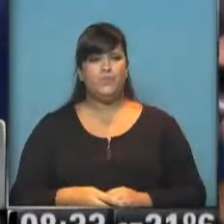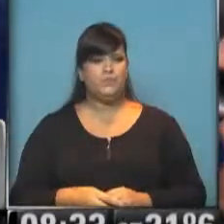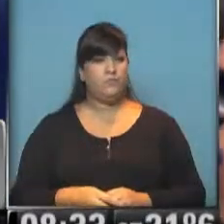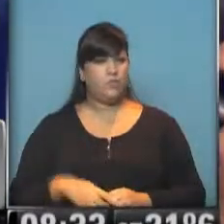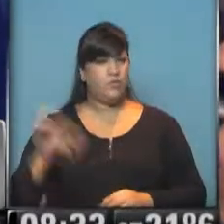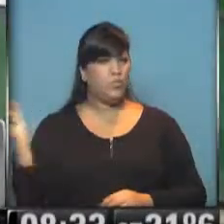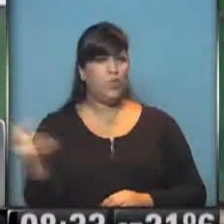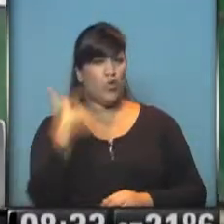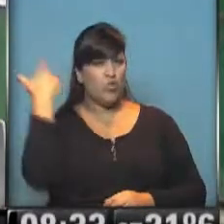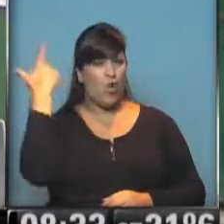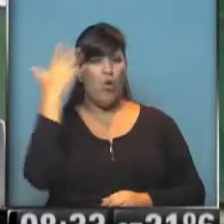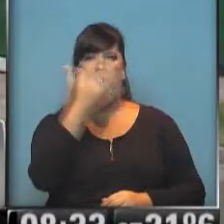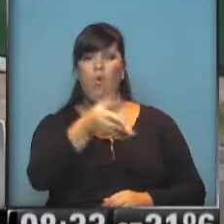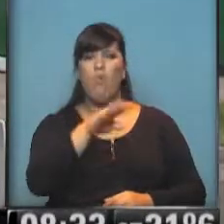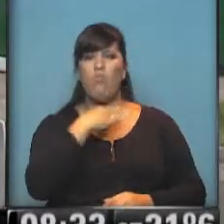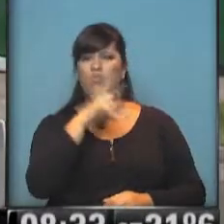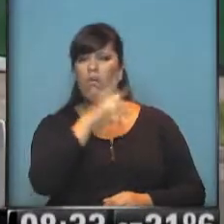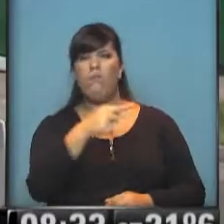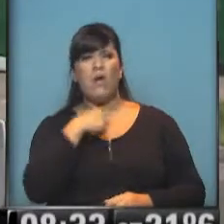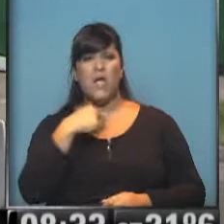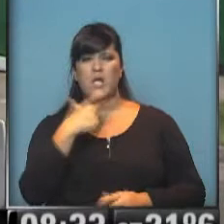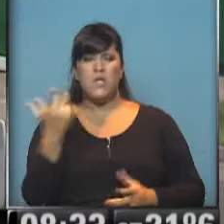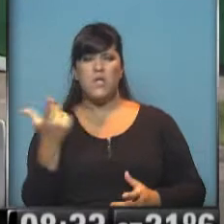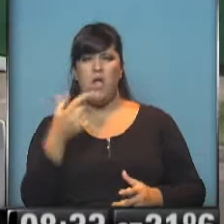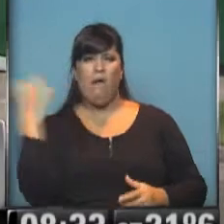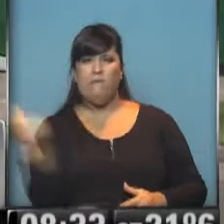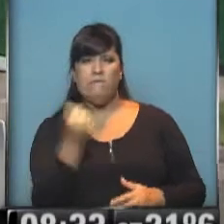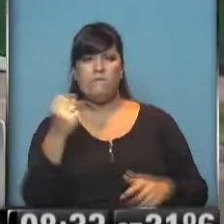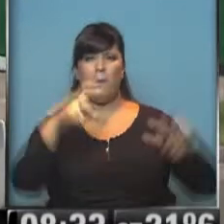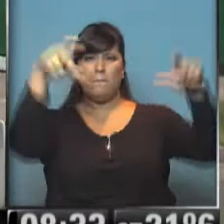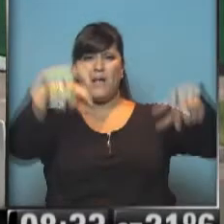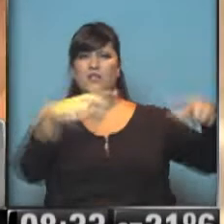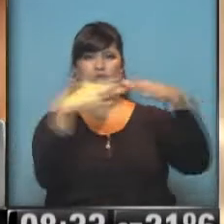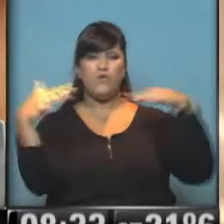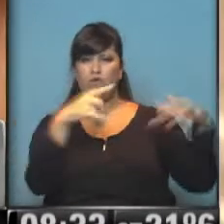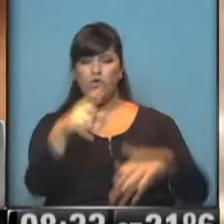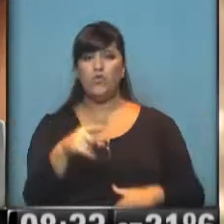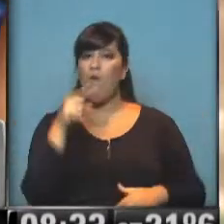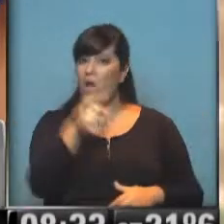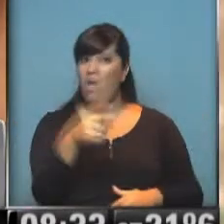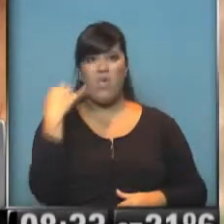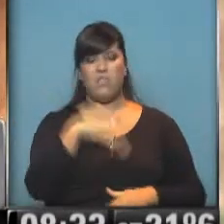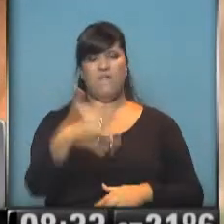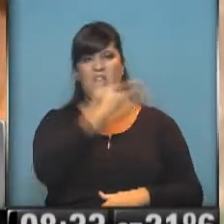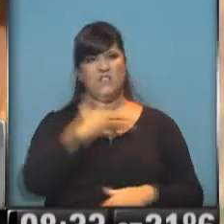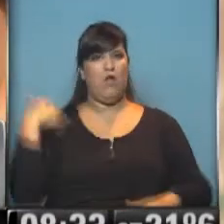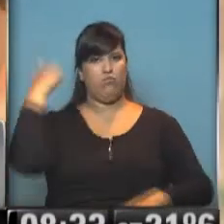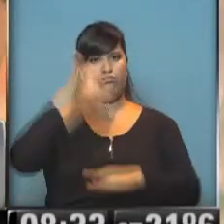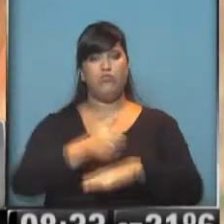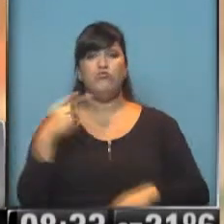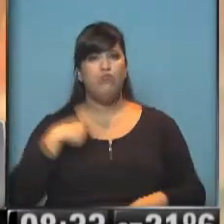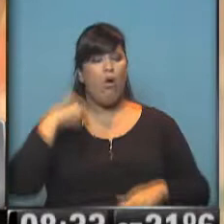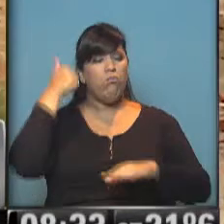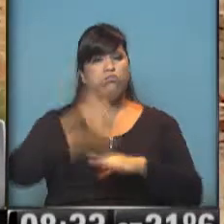brutales delincuentes quisieron irrumpir como sea en un partido de fútbol. Y así tiene que estar el Estado. Yo puedo tener la firmeza